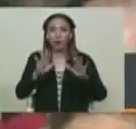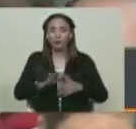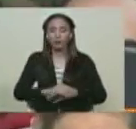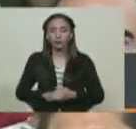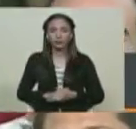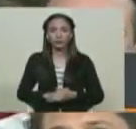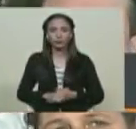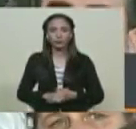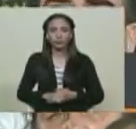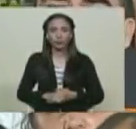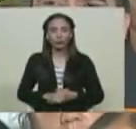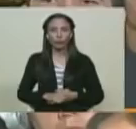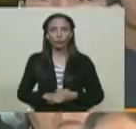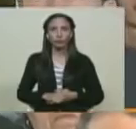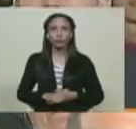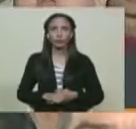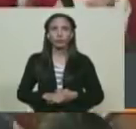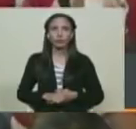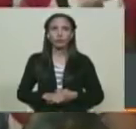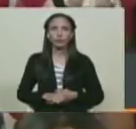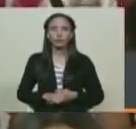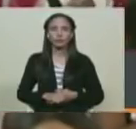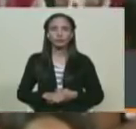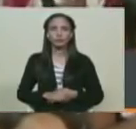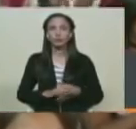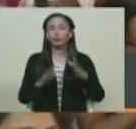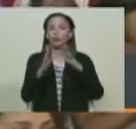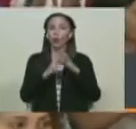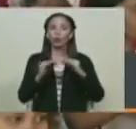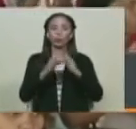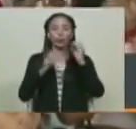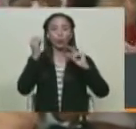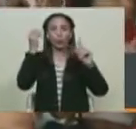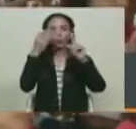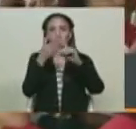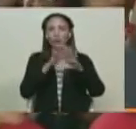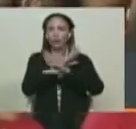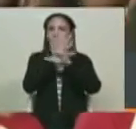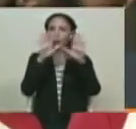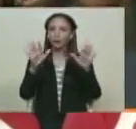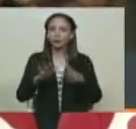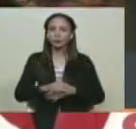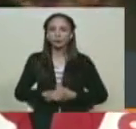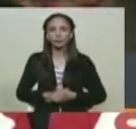Rosa Jiménez, Pedro Infante, a cumplir la meta.